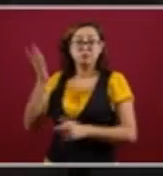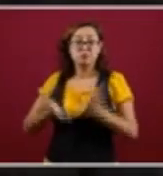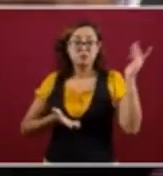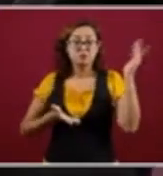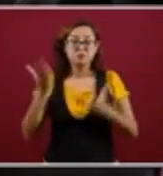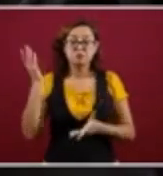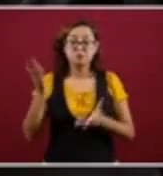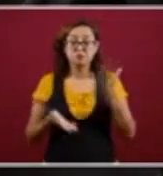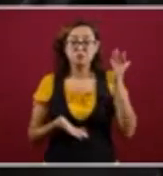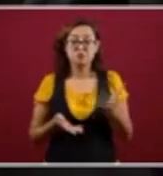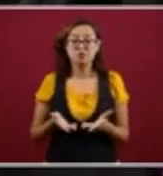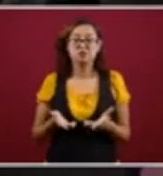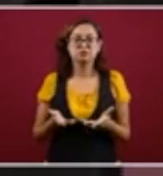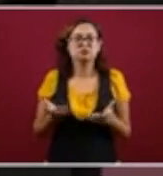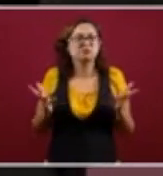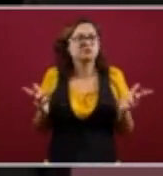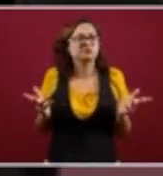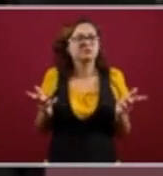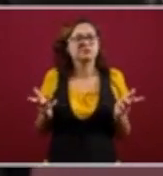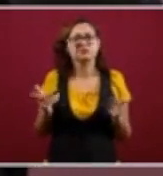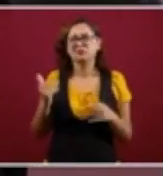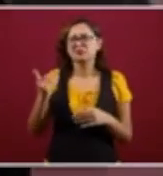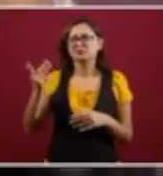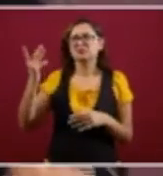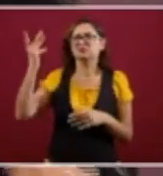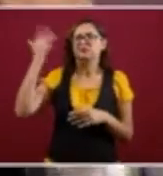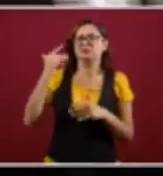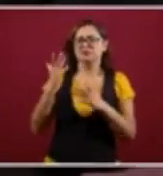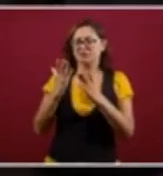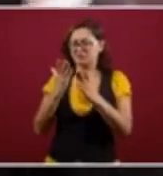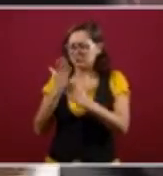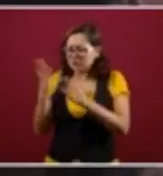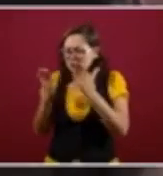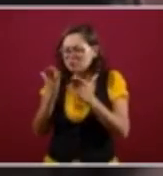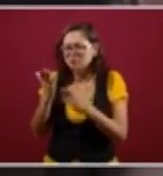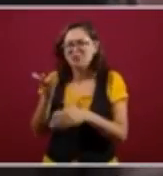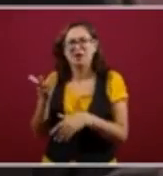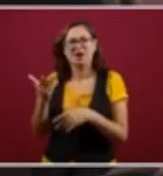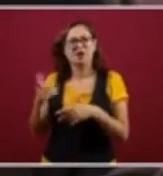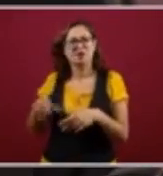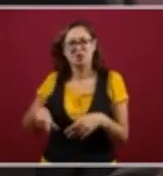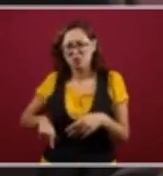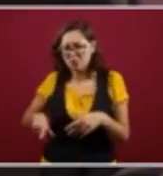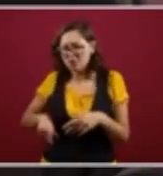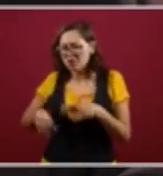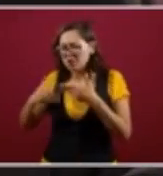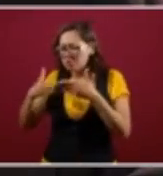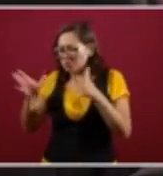que habían estudiado en escuelas públicas, venían de abajo